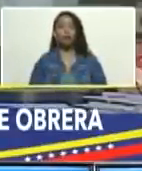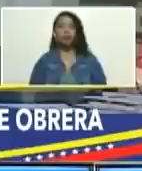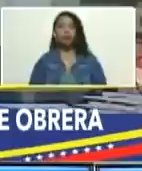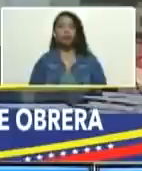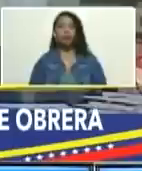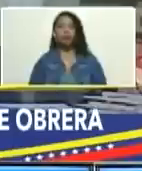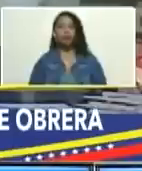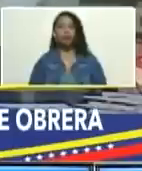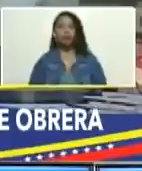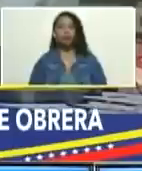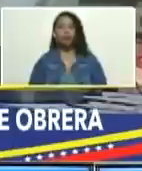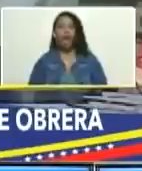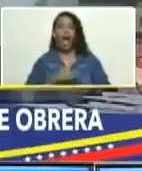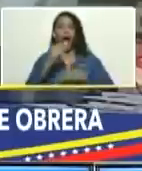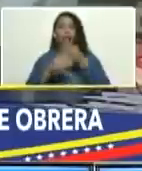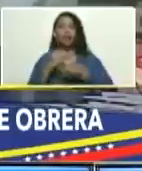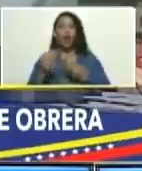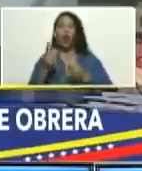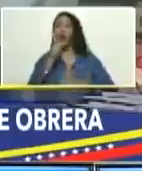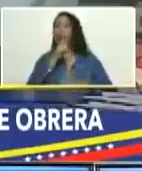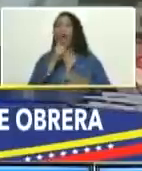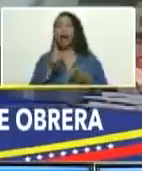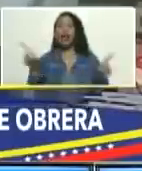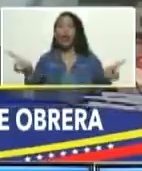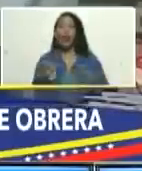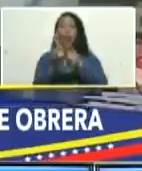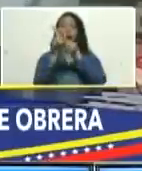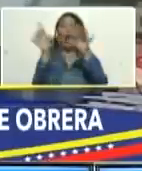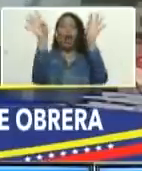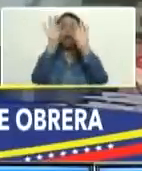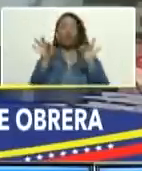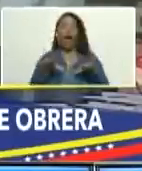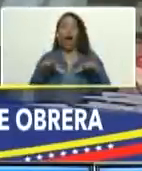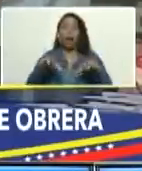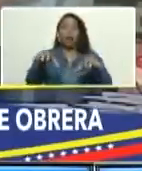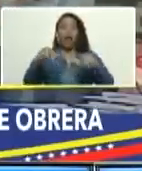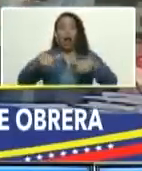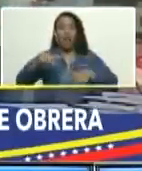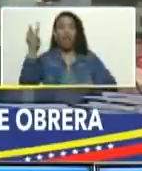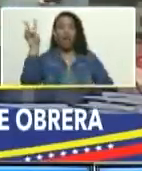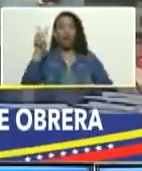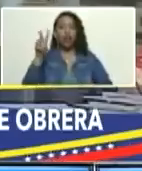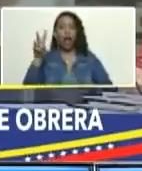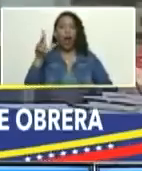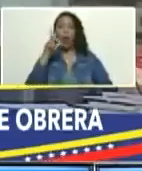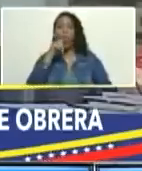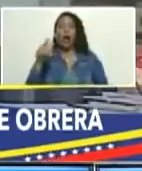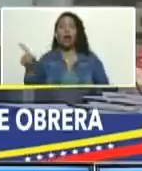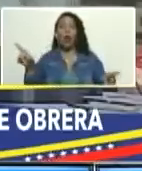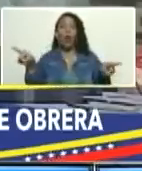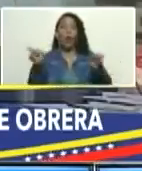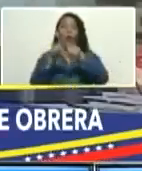el rebrote de la desigualdad del modelo capitalista en Venezuela. La desigualdad,